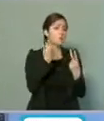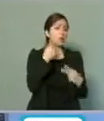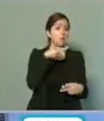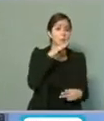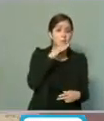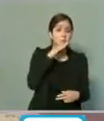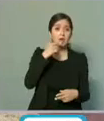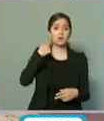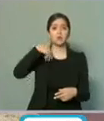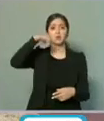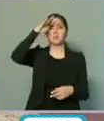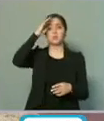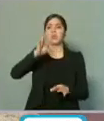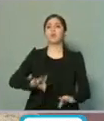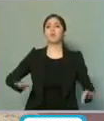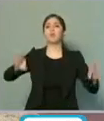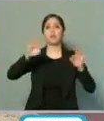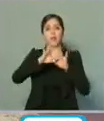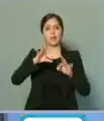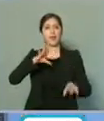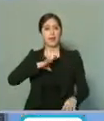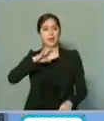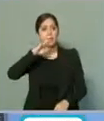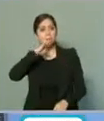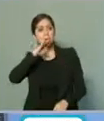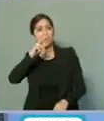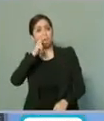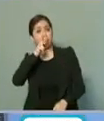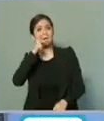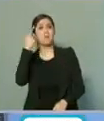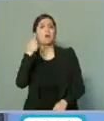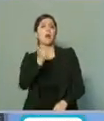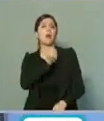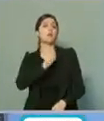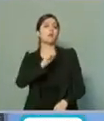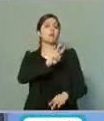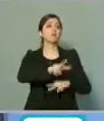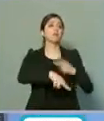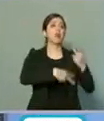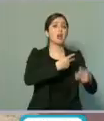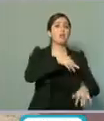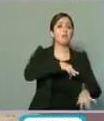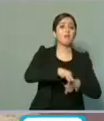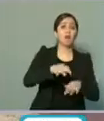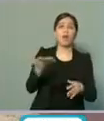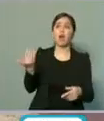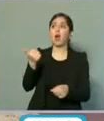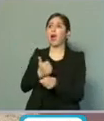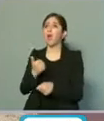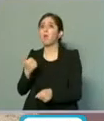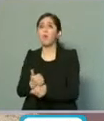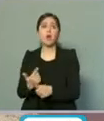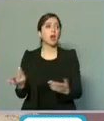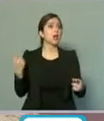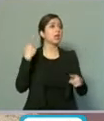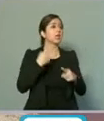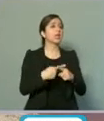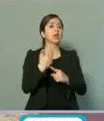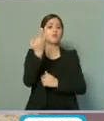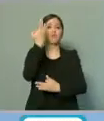tener papá, mamá, Claro. y entonces, pero si se tiene que salir a trabajar, entonces las abuelas, los abuelos, ¿quién termina educando a los